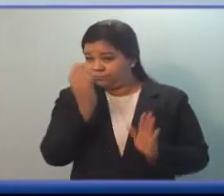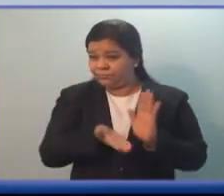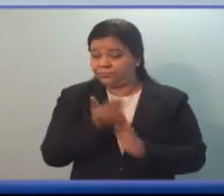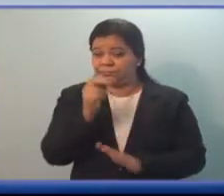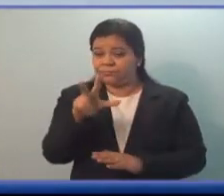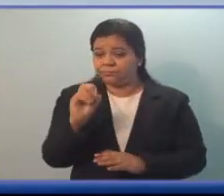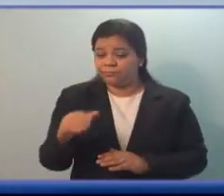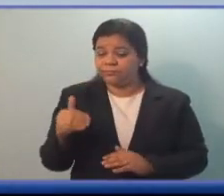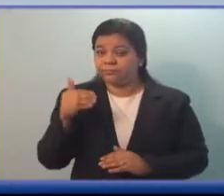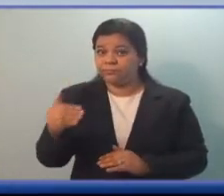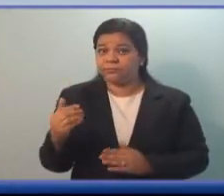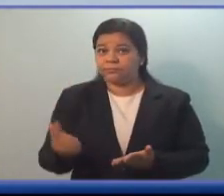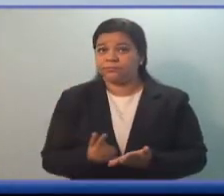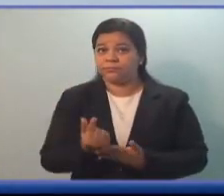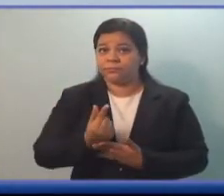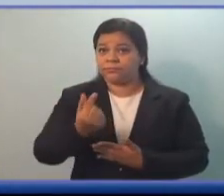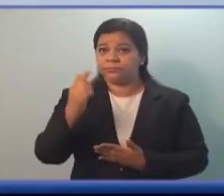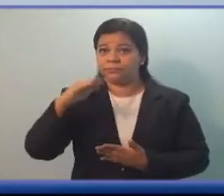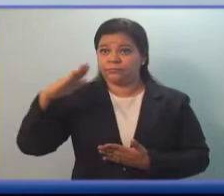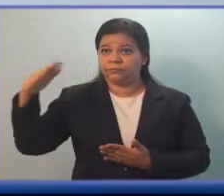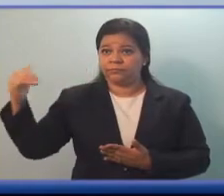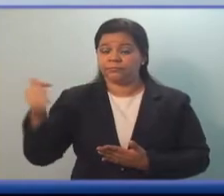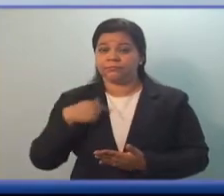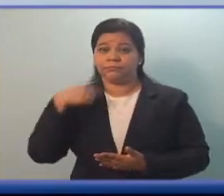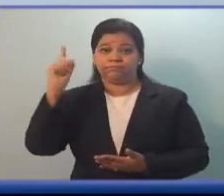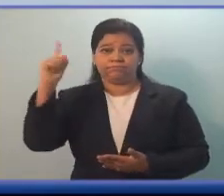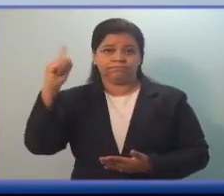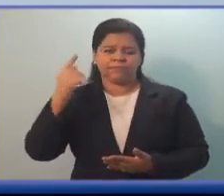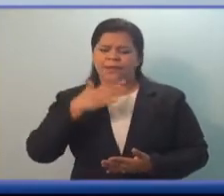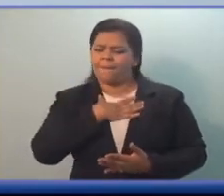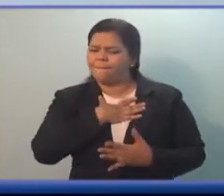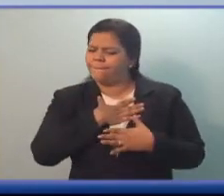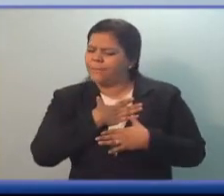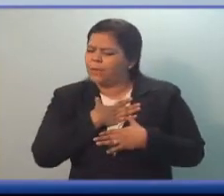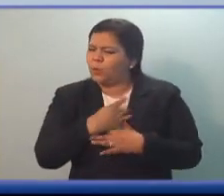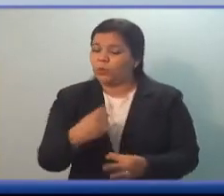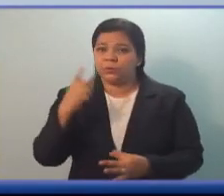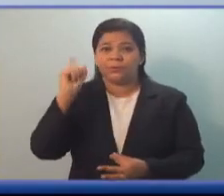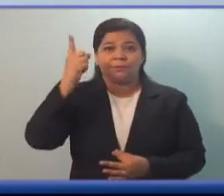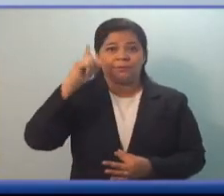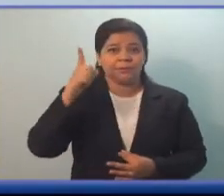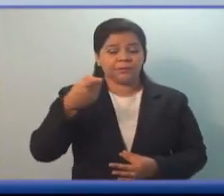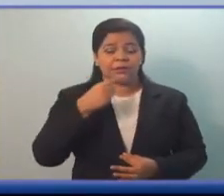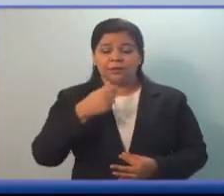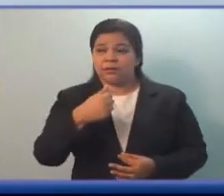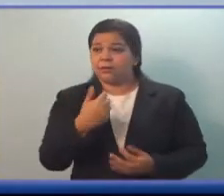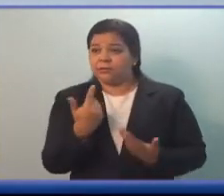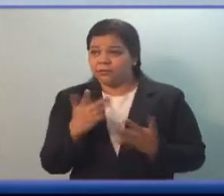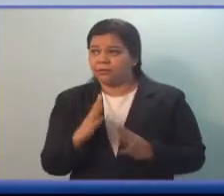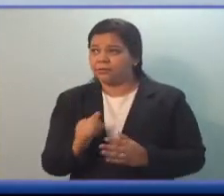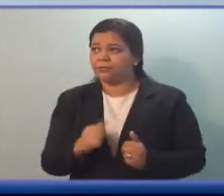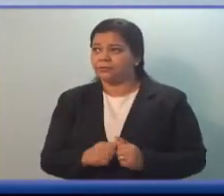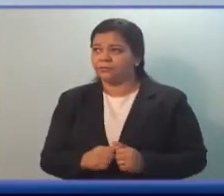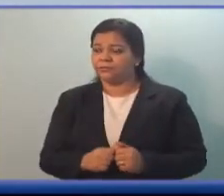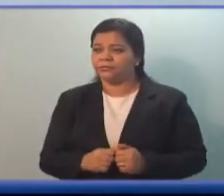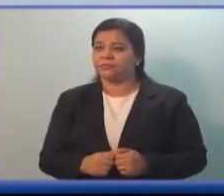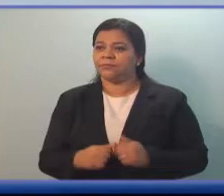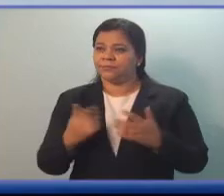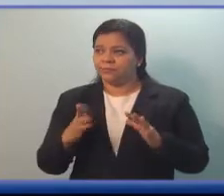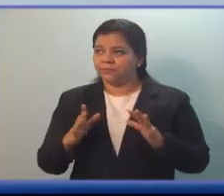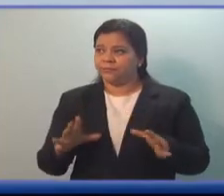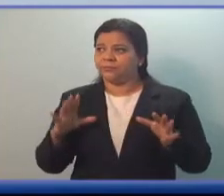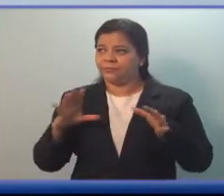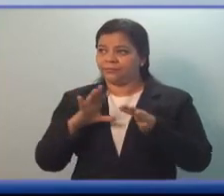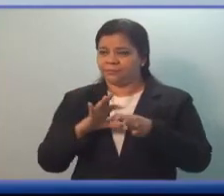la Universidad de El Salvador como profesor universitario, y me encanta la docencia universitaria. De hecho, aprovecho para